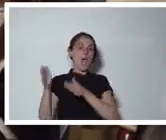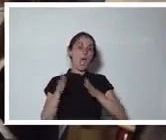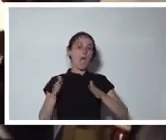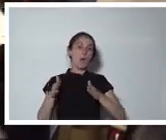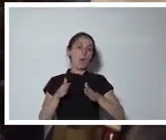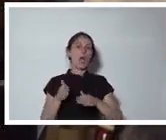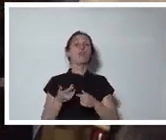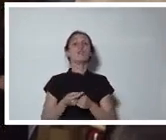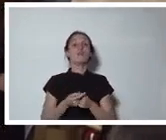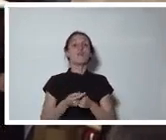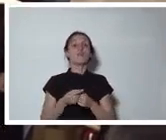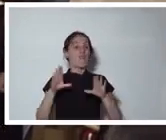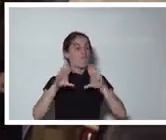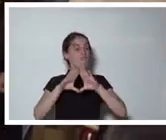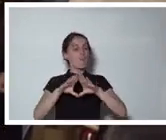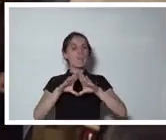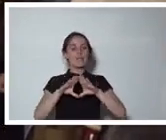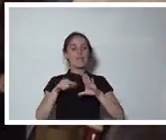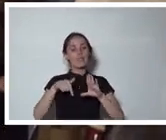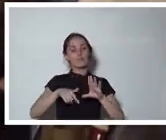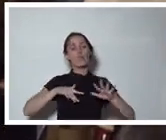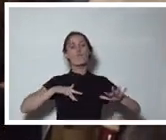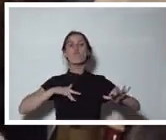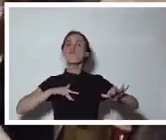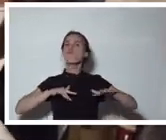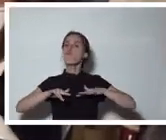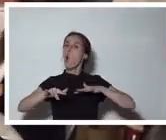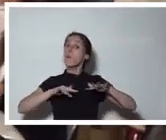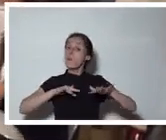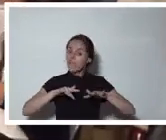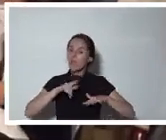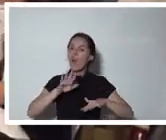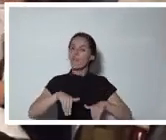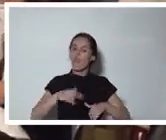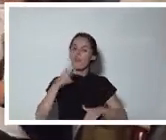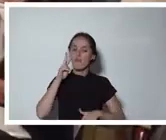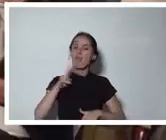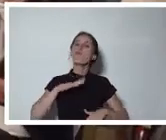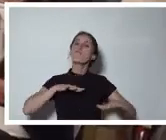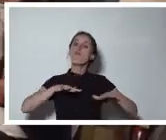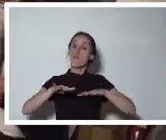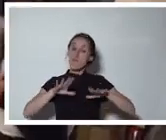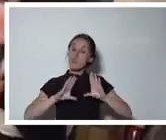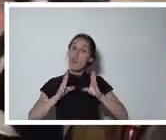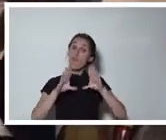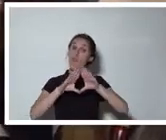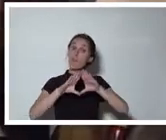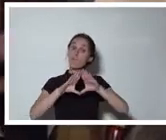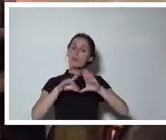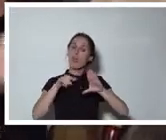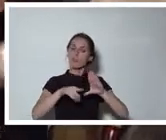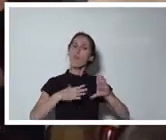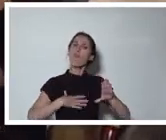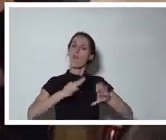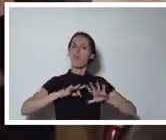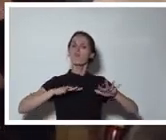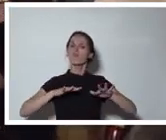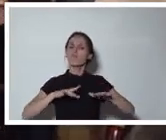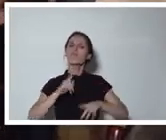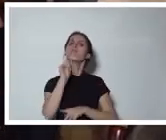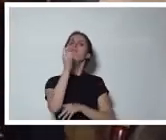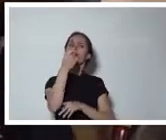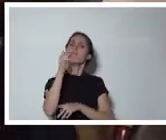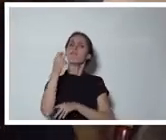las compañeras antes como uno de los movimientos con más capacidad de transformación real de esas estructuras que nos oprimen que generan violencias que